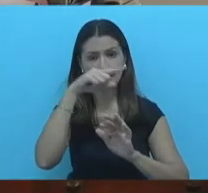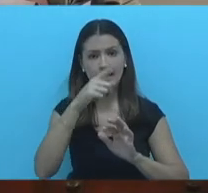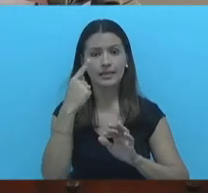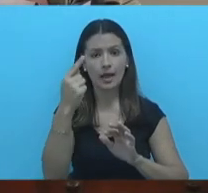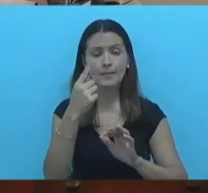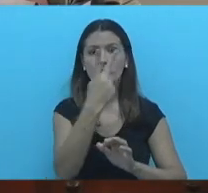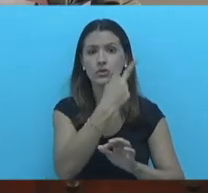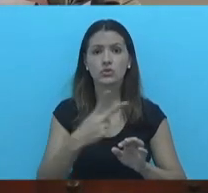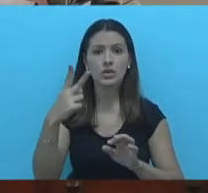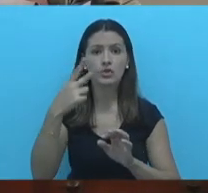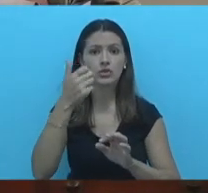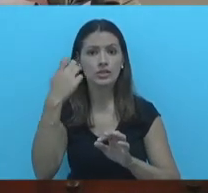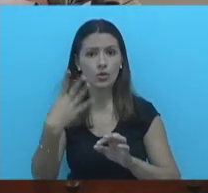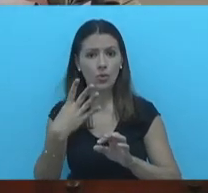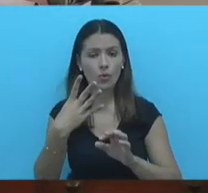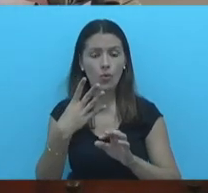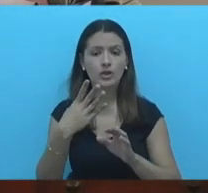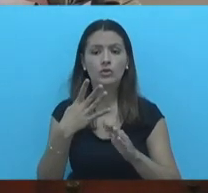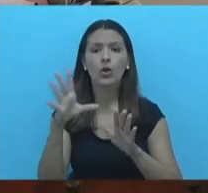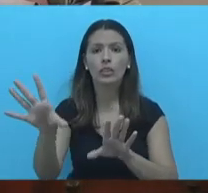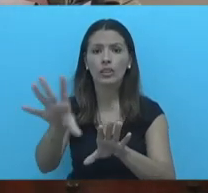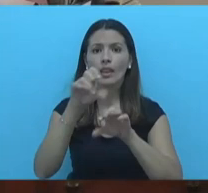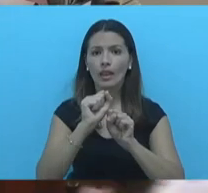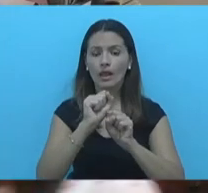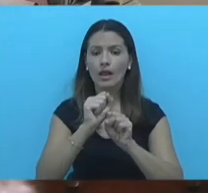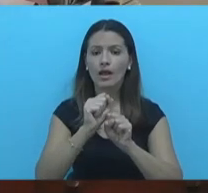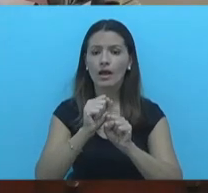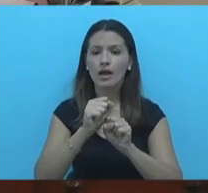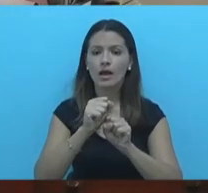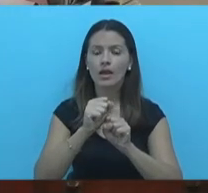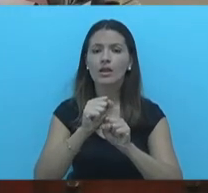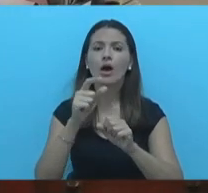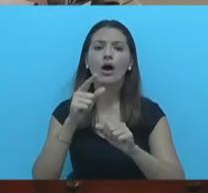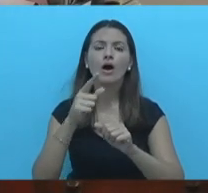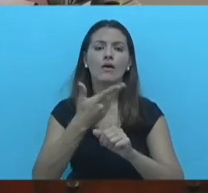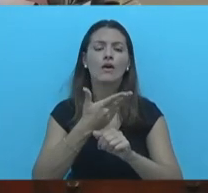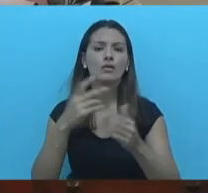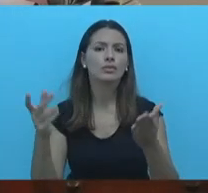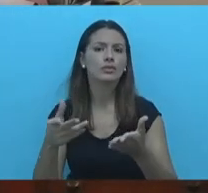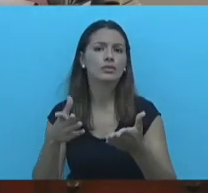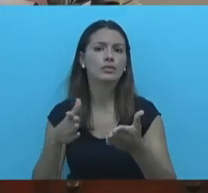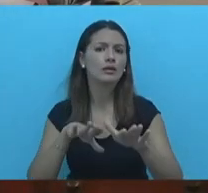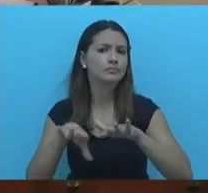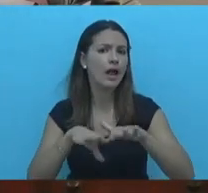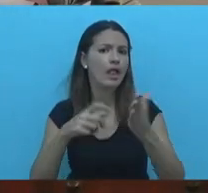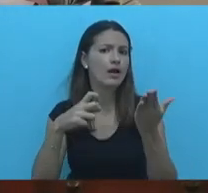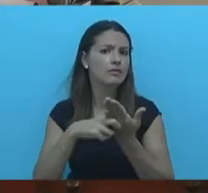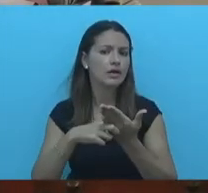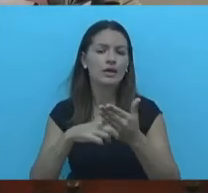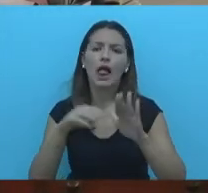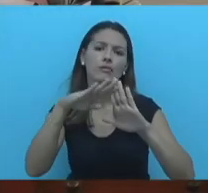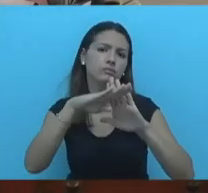27.264, Programa de Recuperación Productiva, Estabilidad Fiscal, en los términos establecidos en el artículo 16 y demás